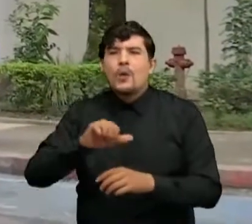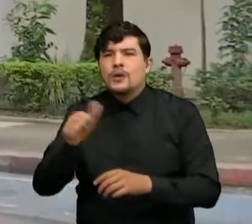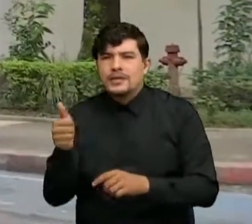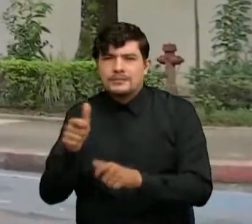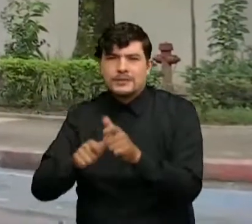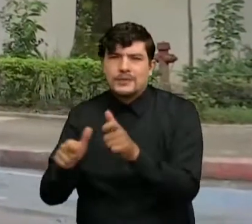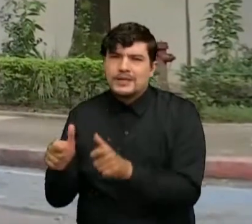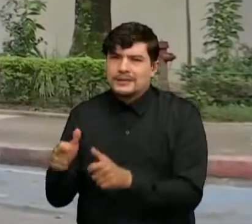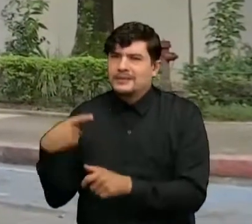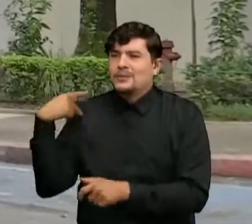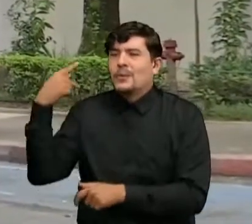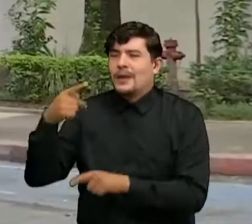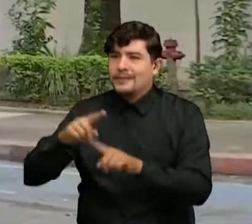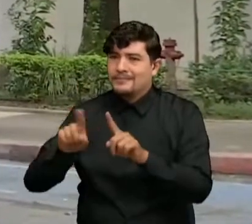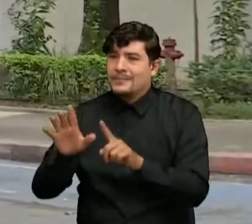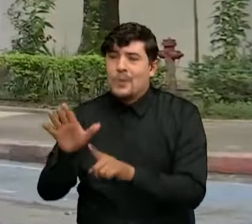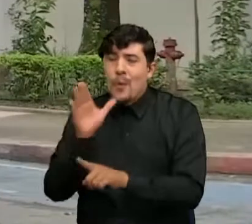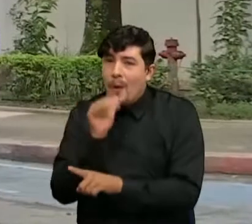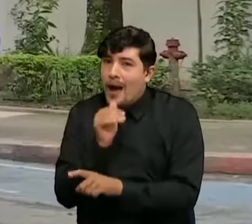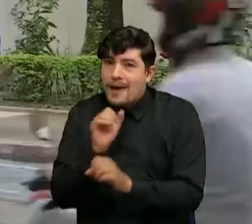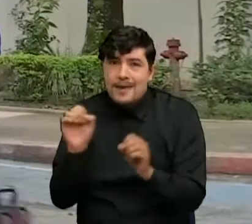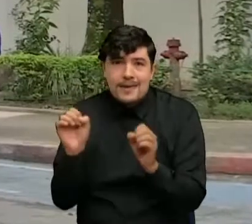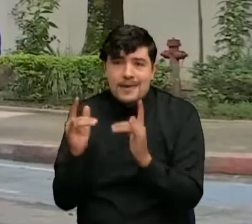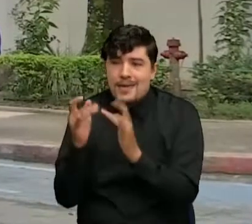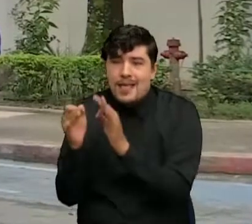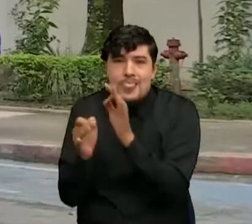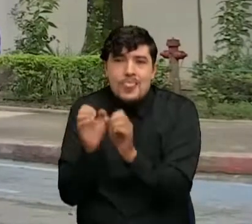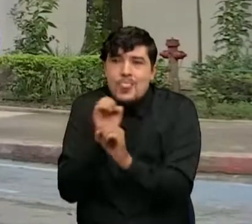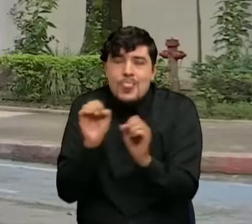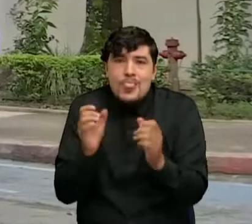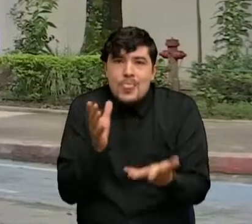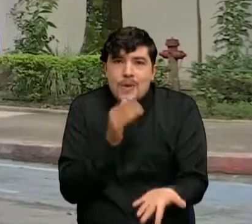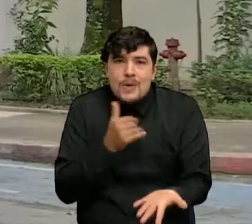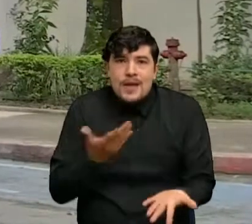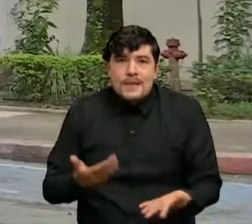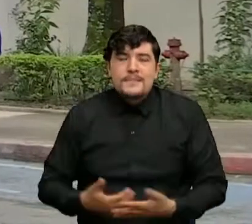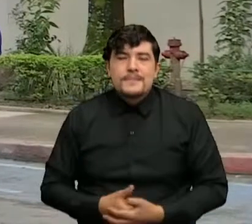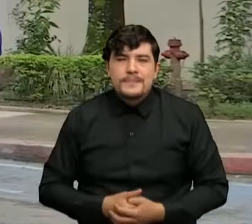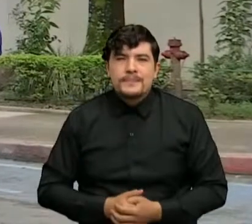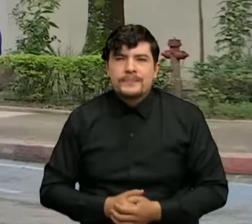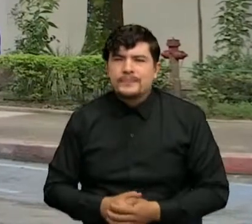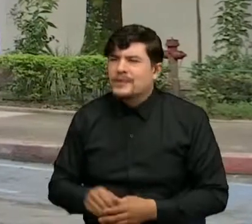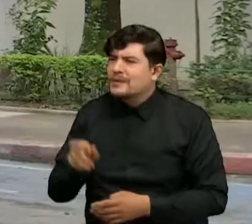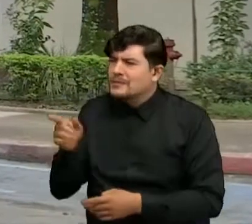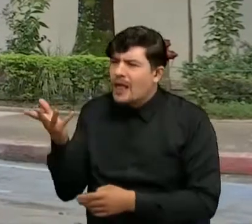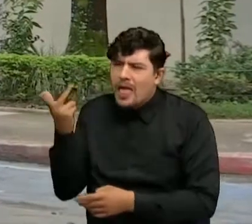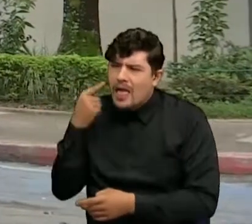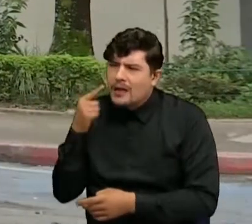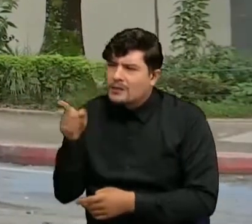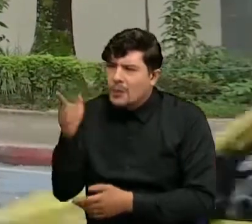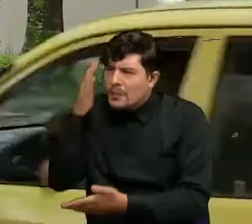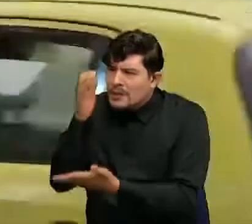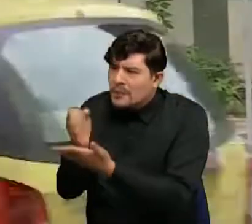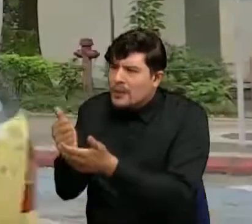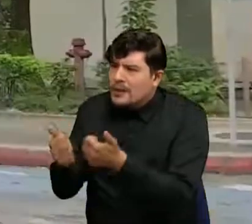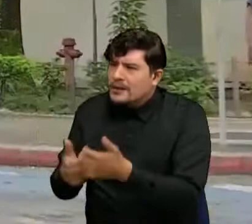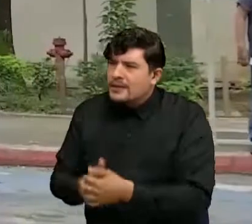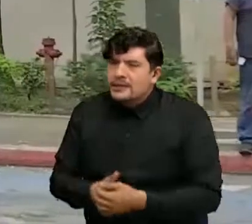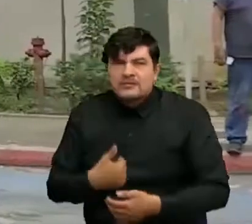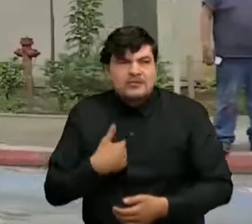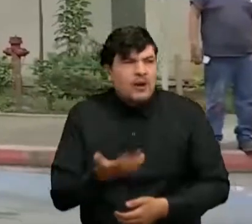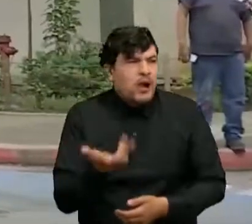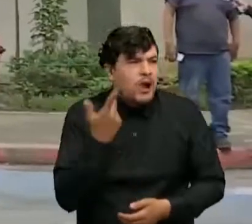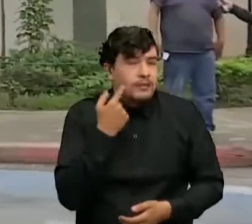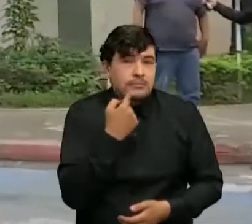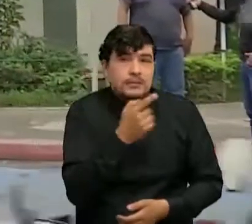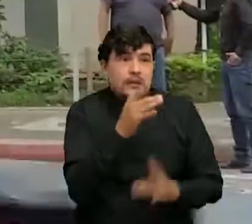buscando un lugar, especialmente una cama UCI, para ser atendido. ¿Qué ha escuchado usted? Pues lo que he escuchado es que, o sea, está todo